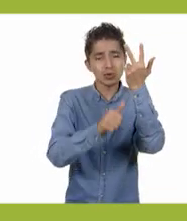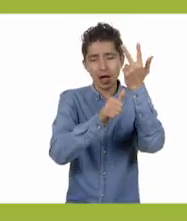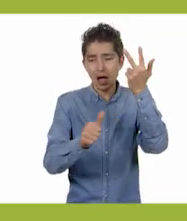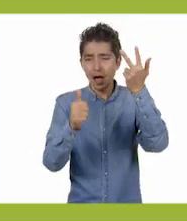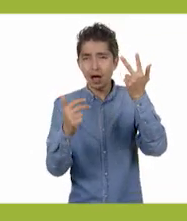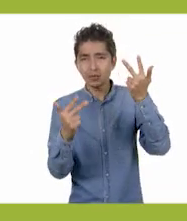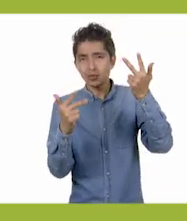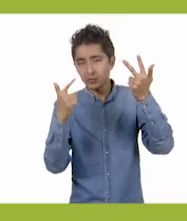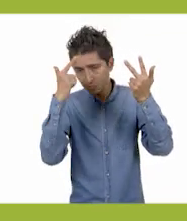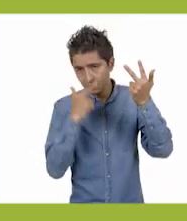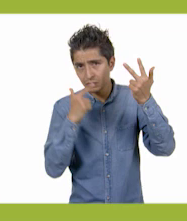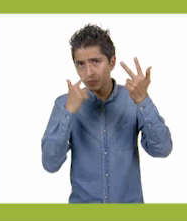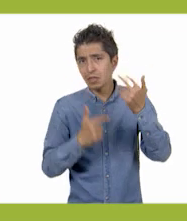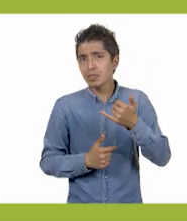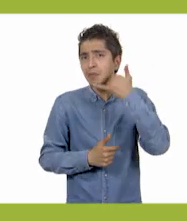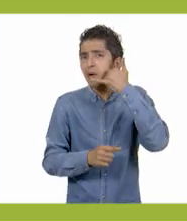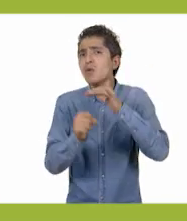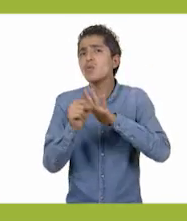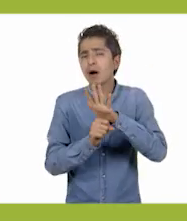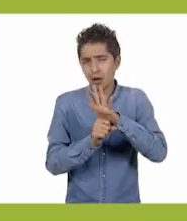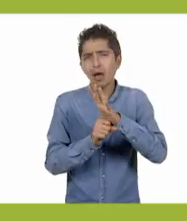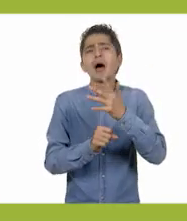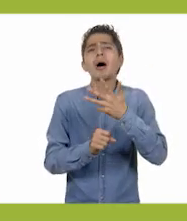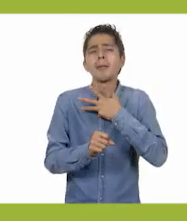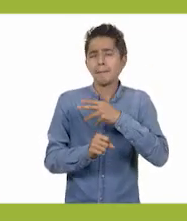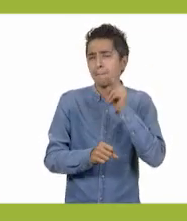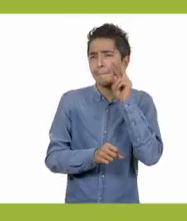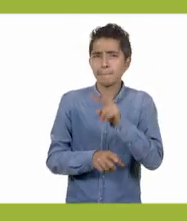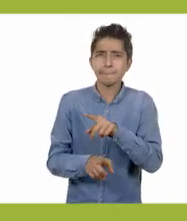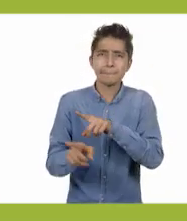a 20 horas al teléfono